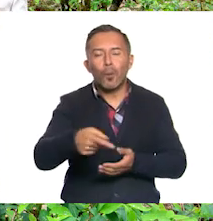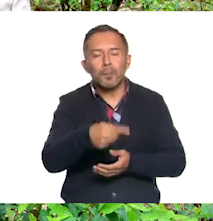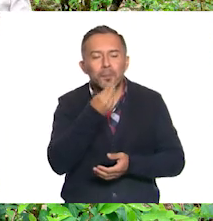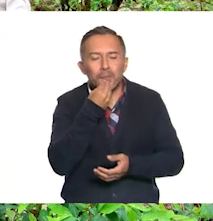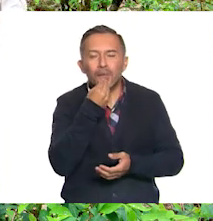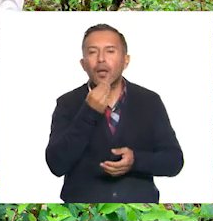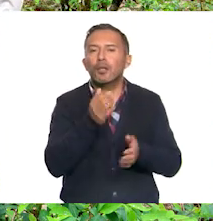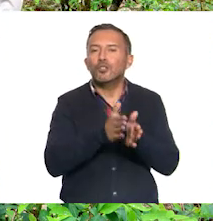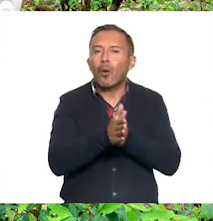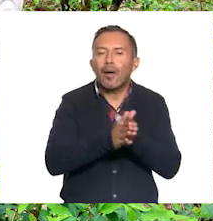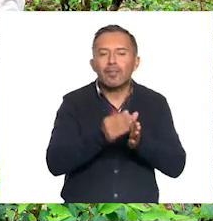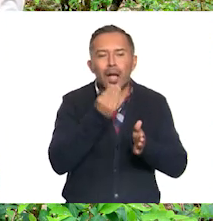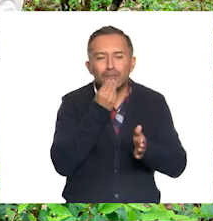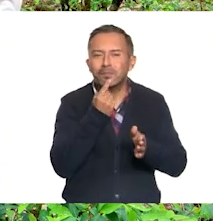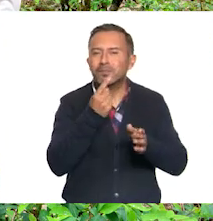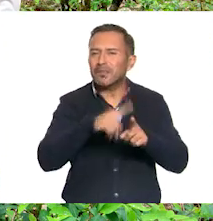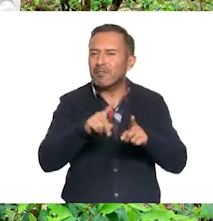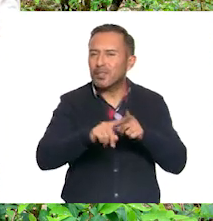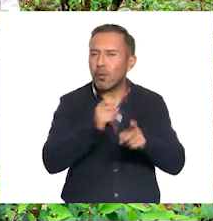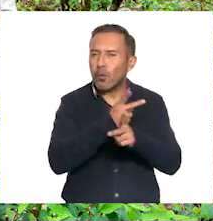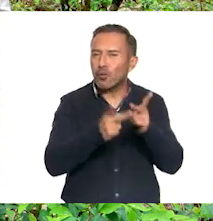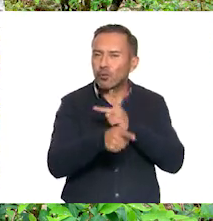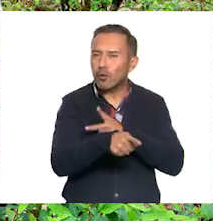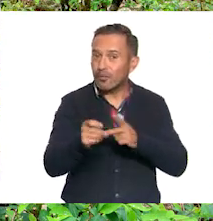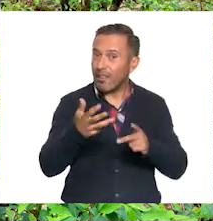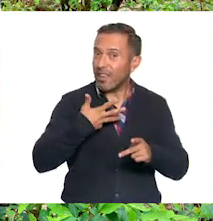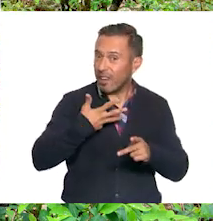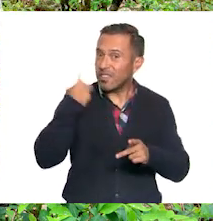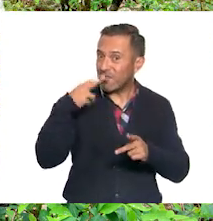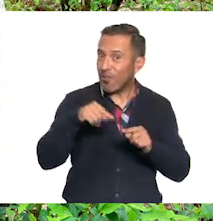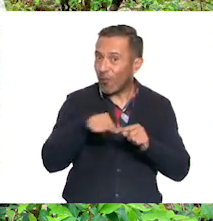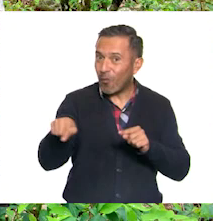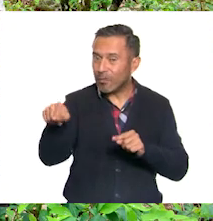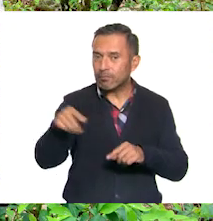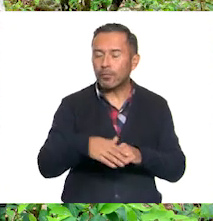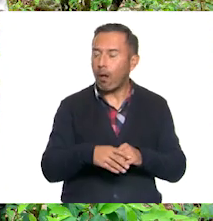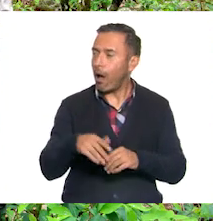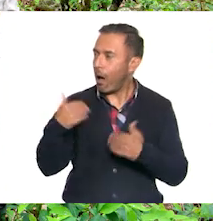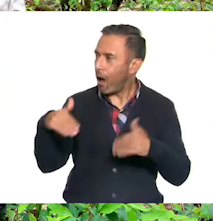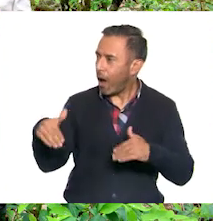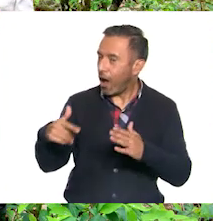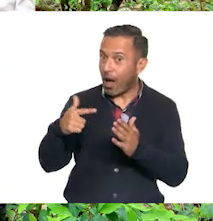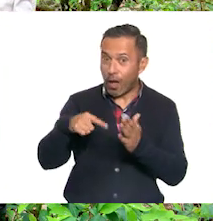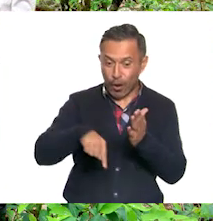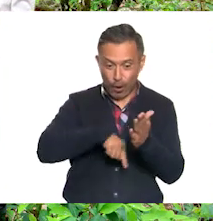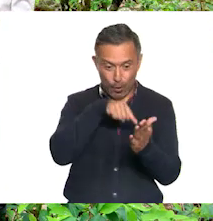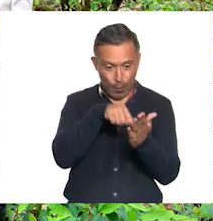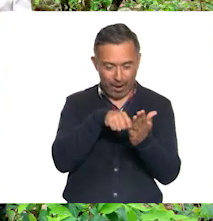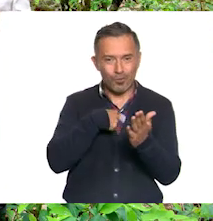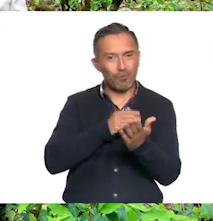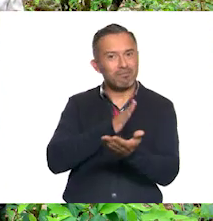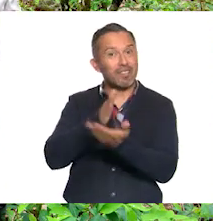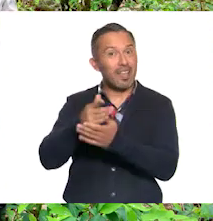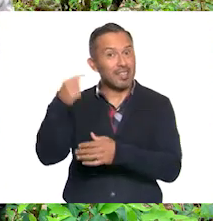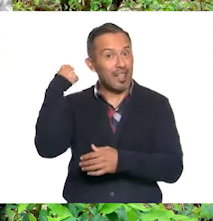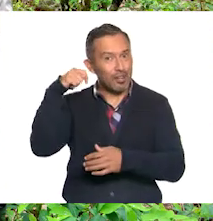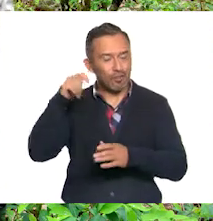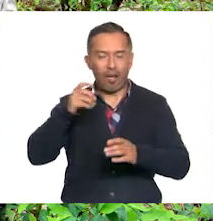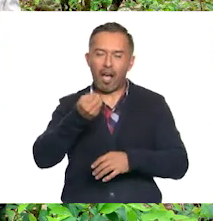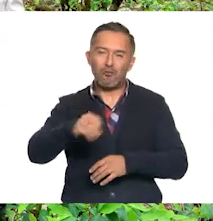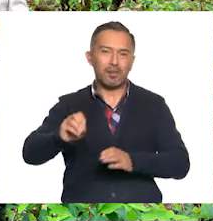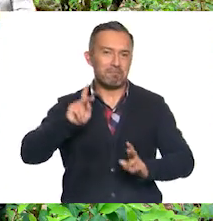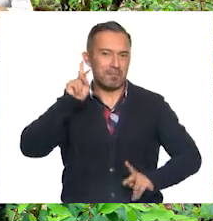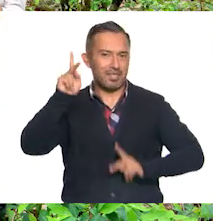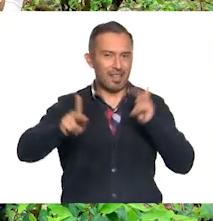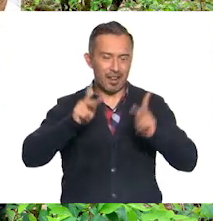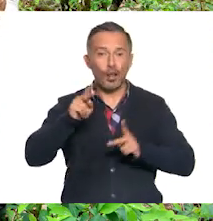productos derivados de este grano, Larisa. Voy a anotar en mi lista de lugares por visitar a Tabasco y su ruta del